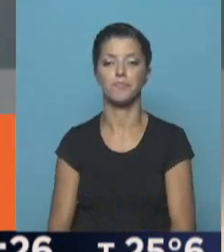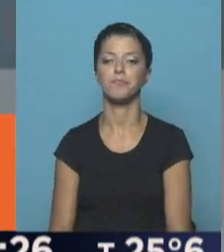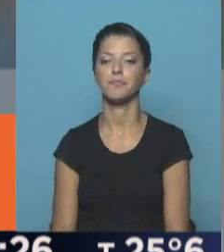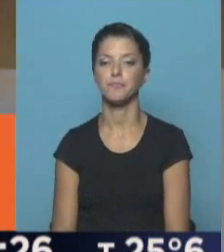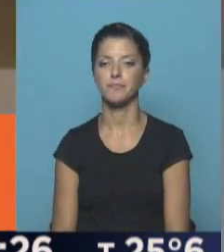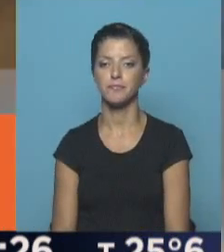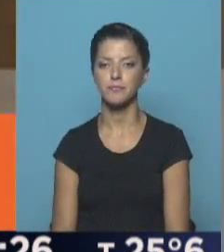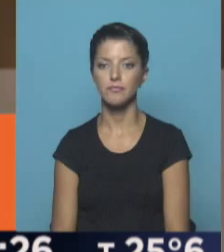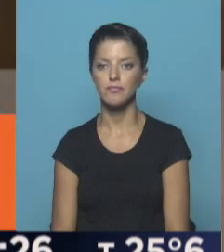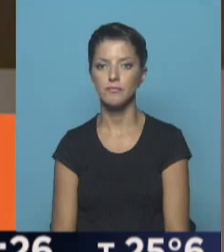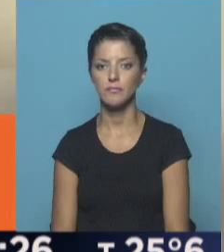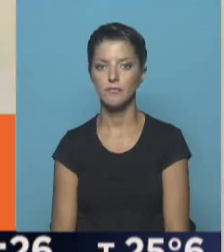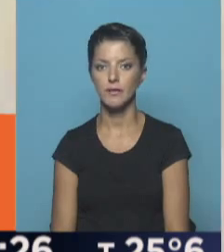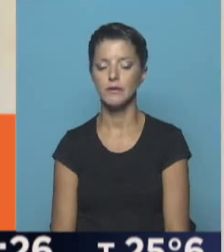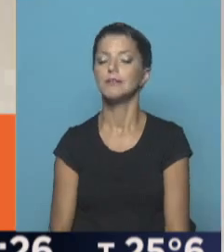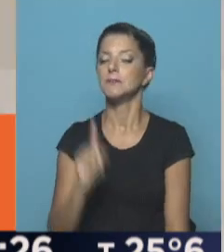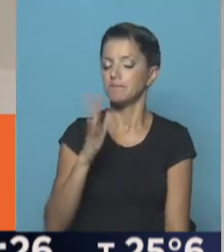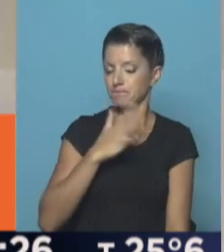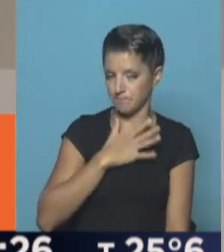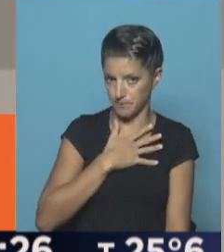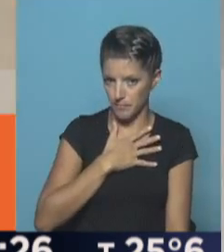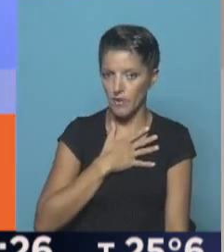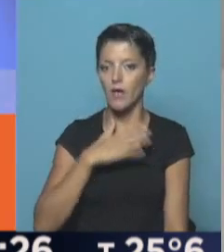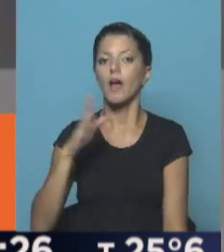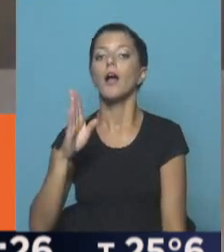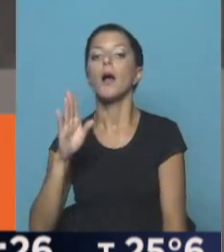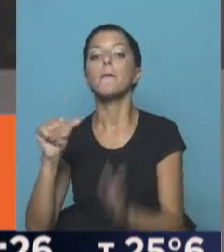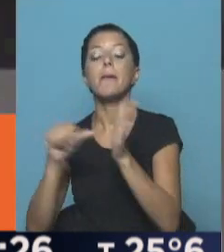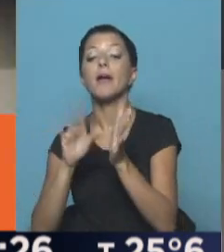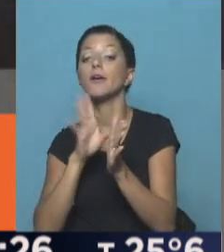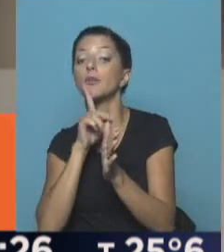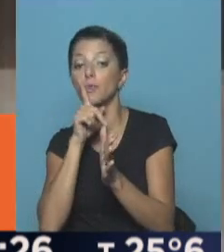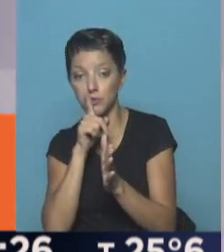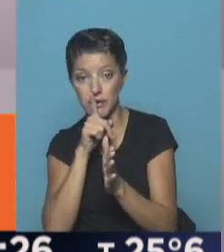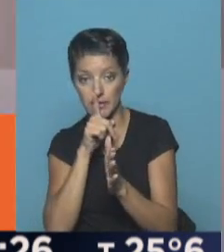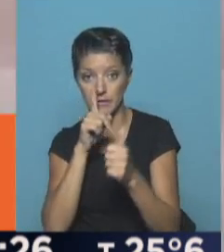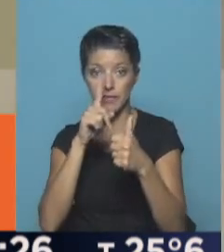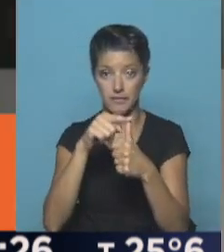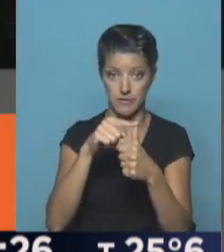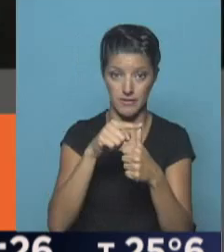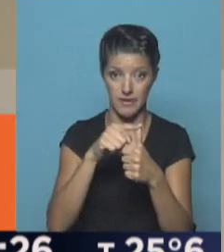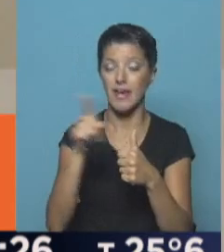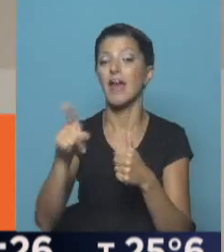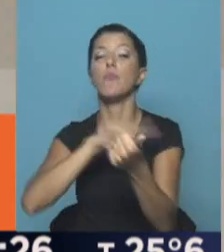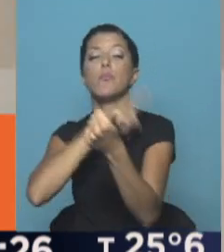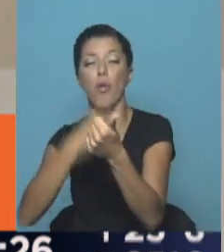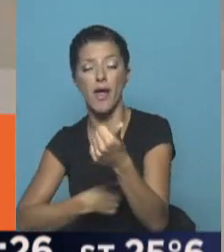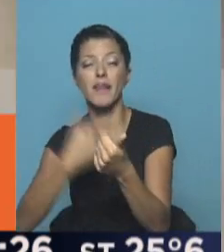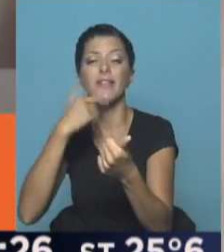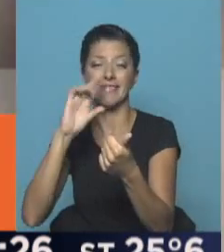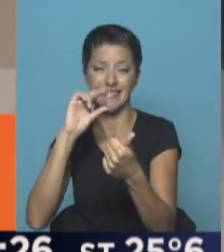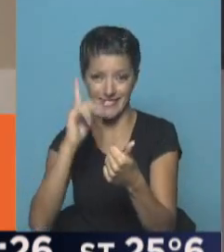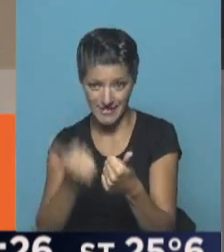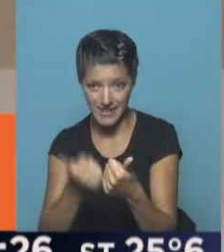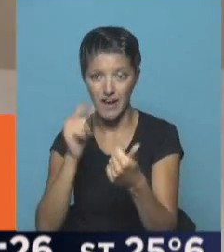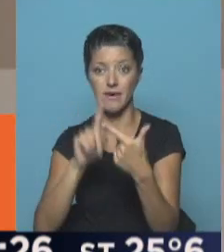yo considero que la relación que existe entre Rusia y el desbalance de poder en Siria a partir de la intervención